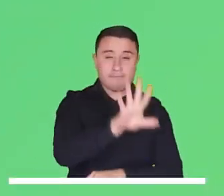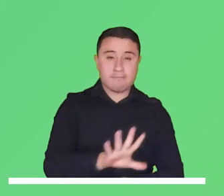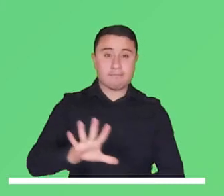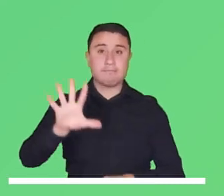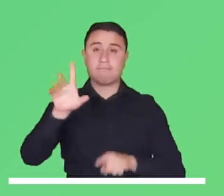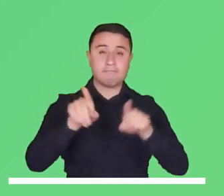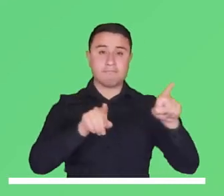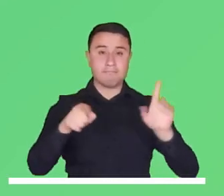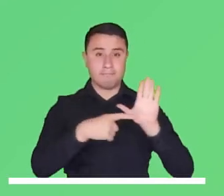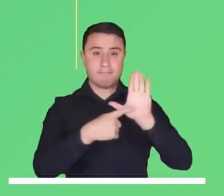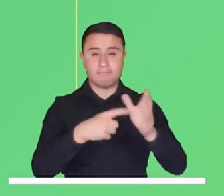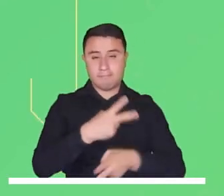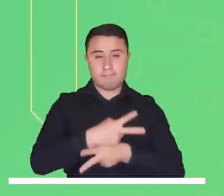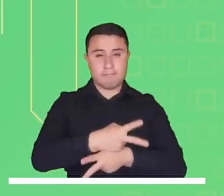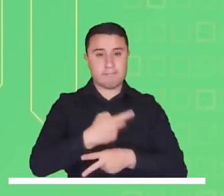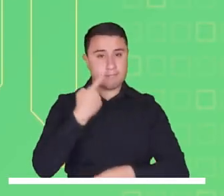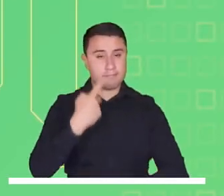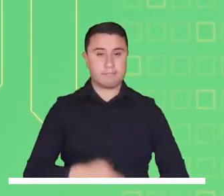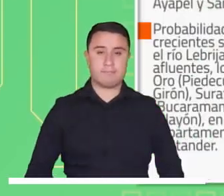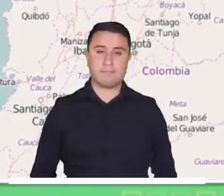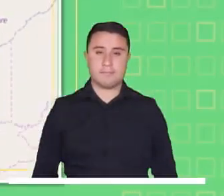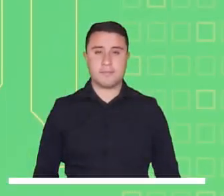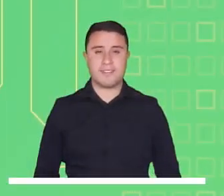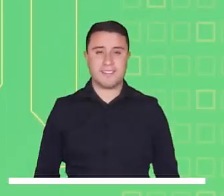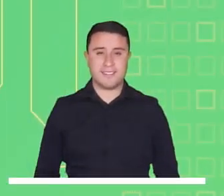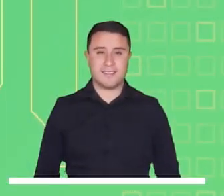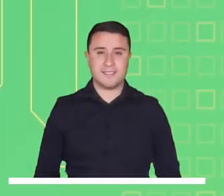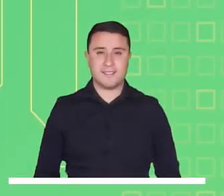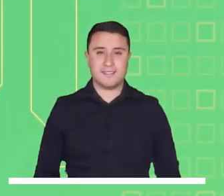Veamos ahora las alertas que se encuentran activas.